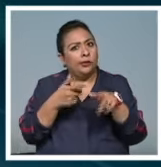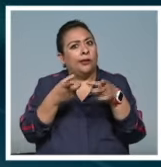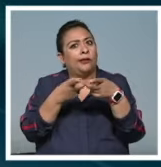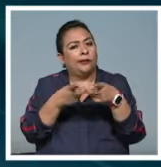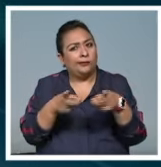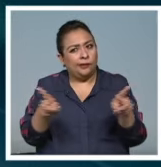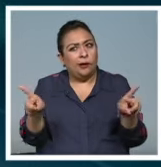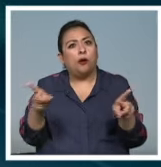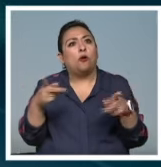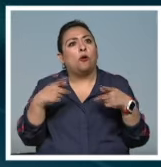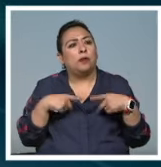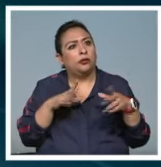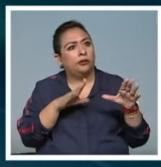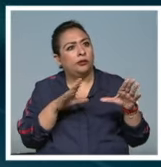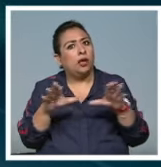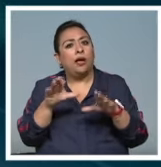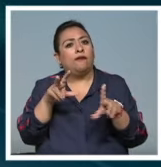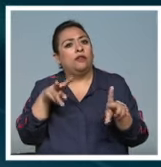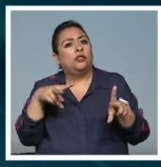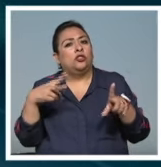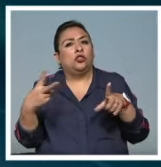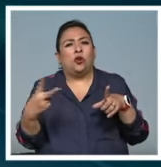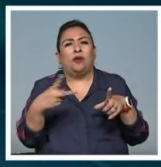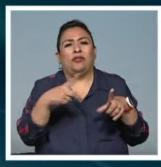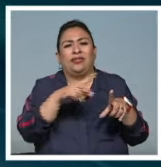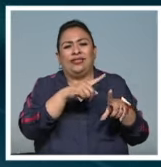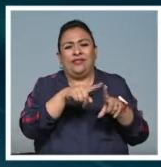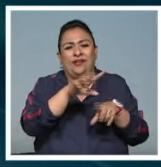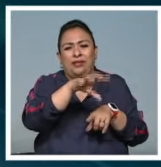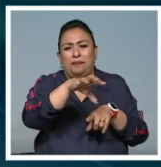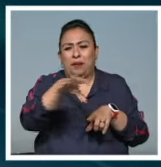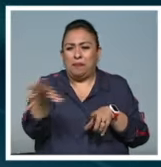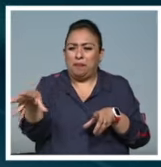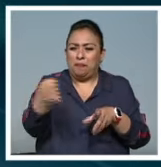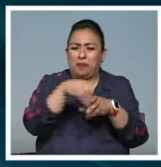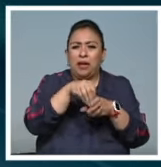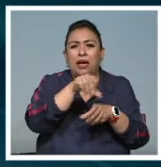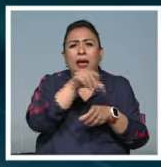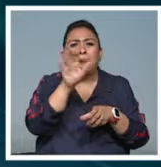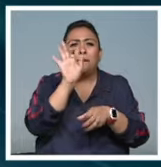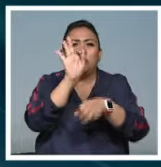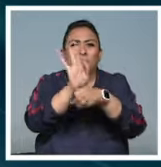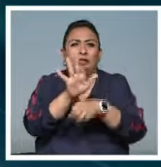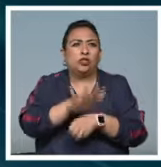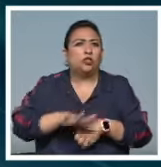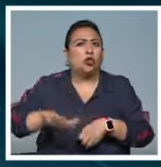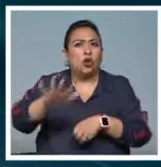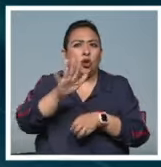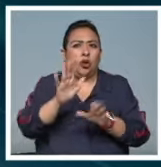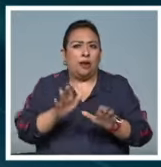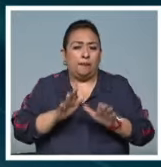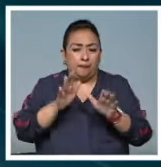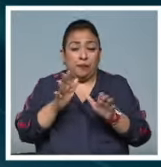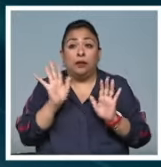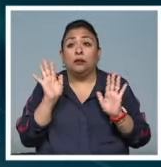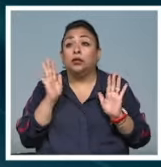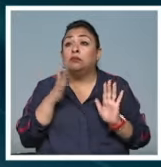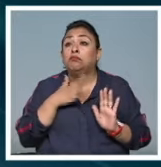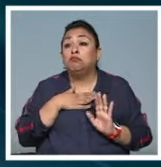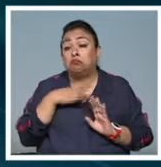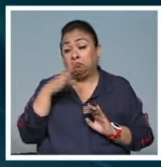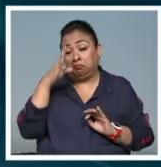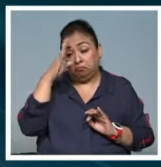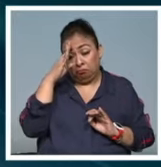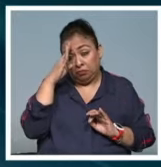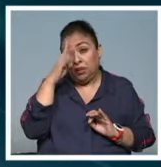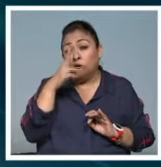desarrollando capital humano con una perspectiva multidisciplinaria para la protección del medio ambiente. Yo considero que